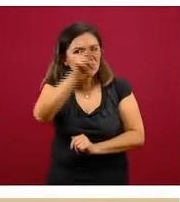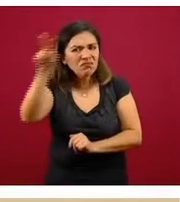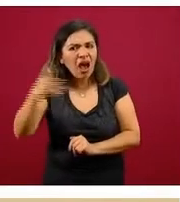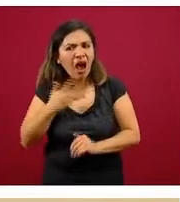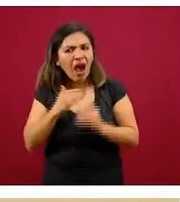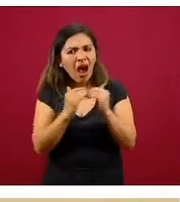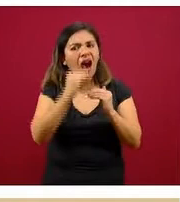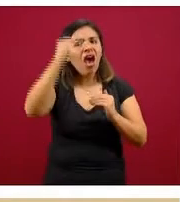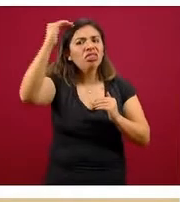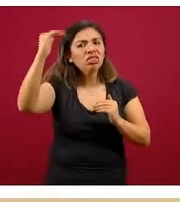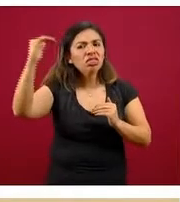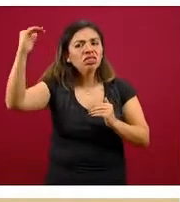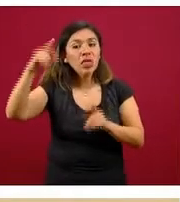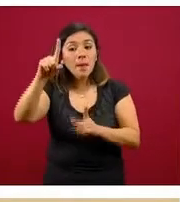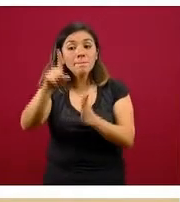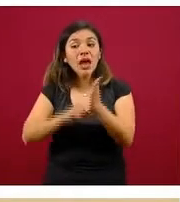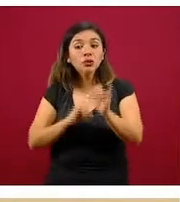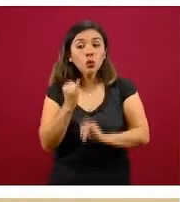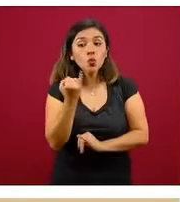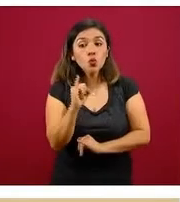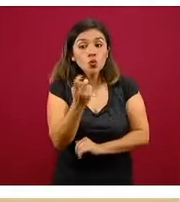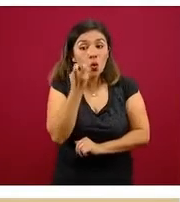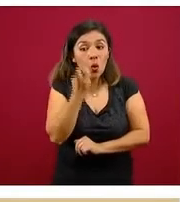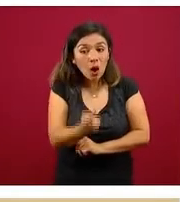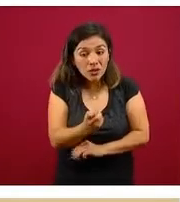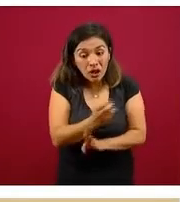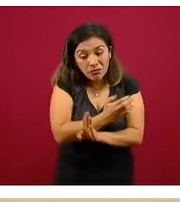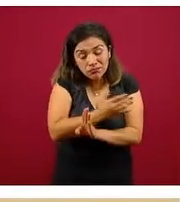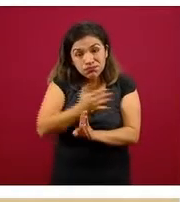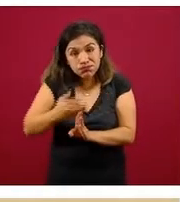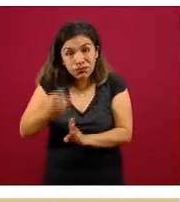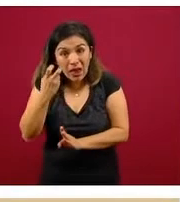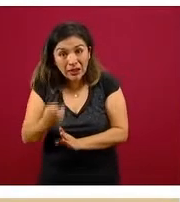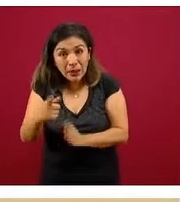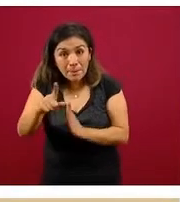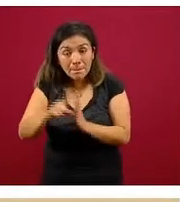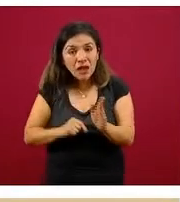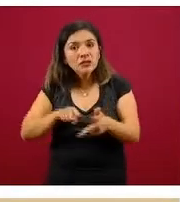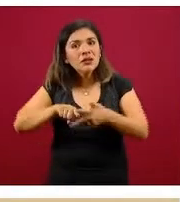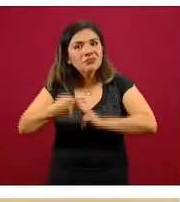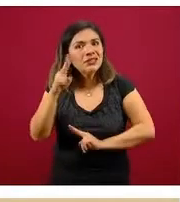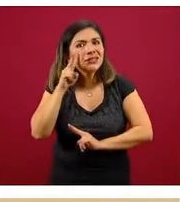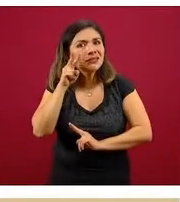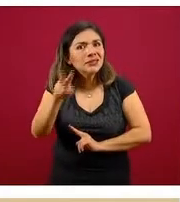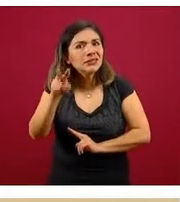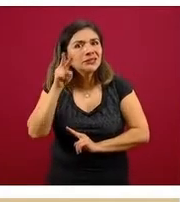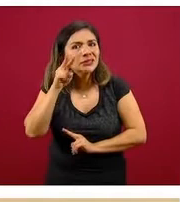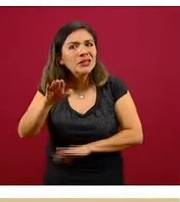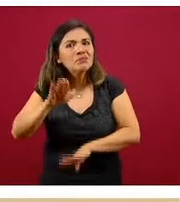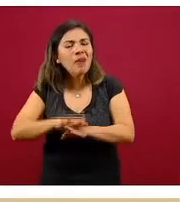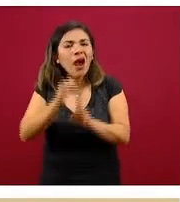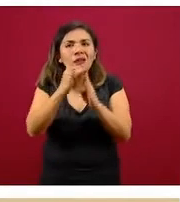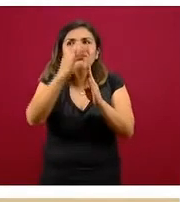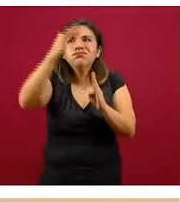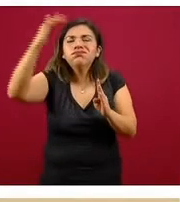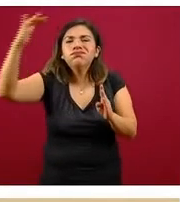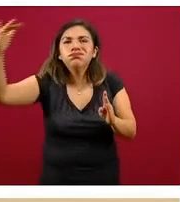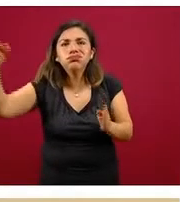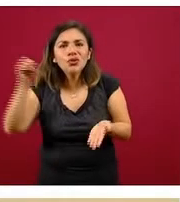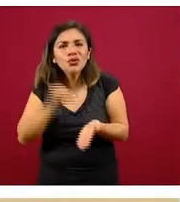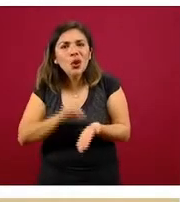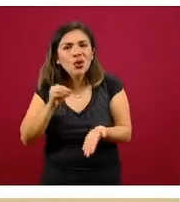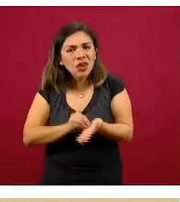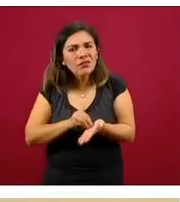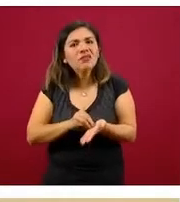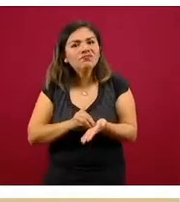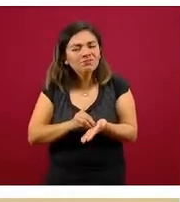ver prácticamente en el mes de junio o durante el mes de junio es que empezamos a ver esta estabilidad,